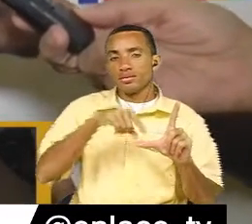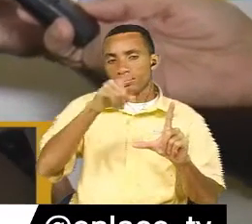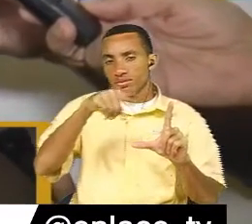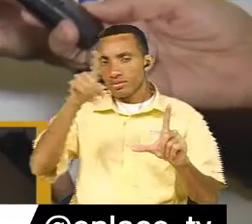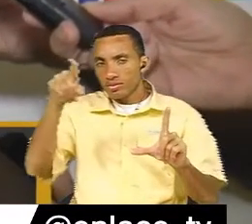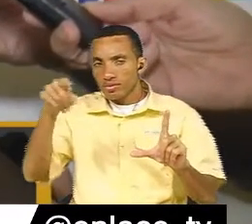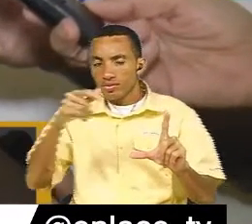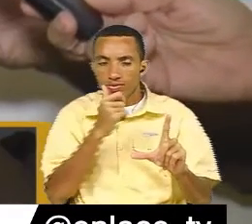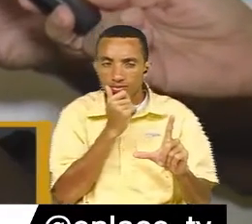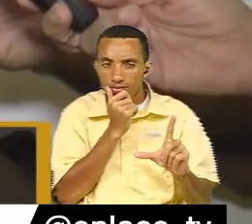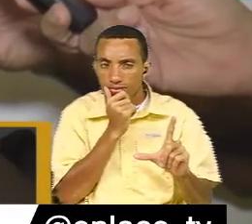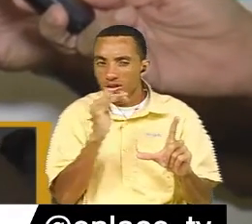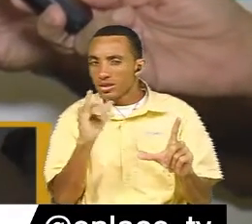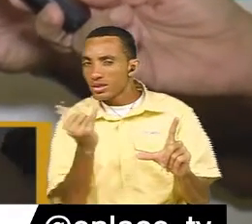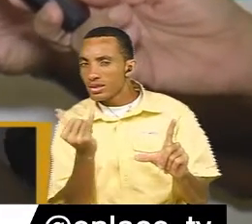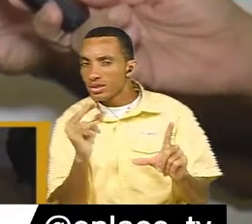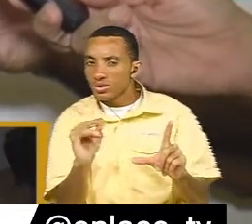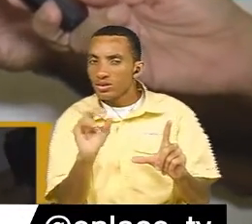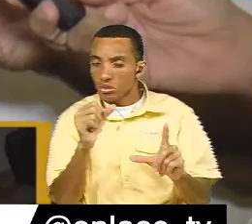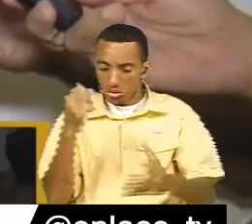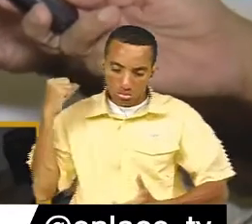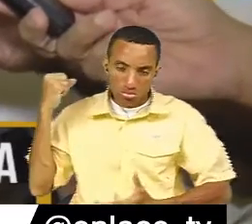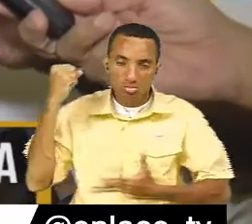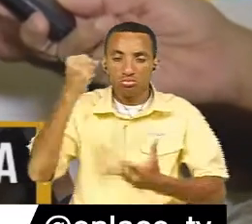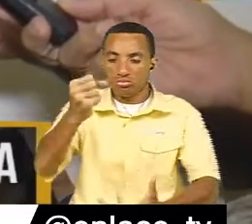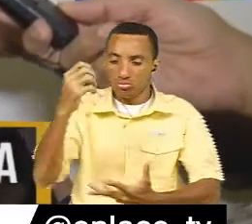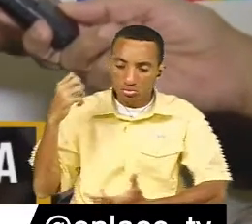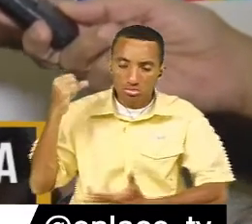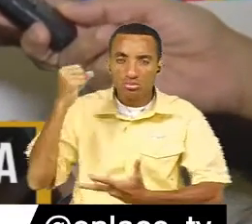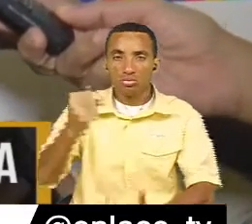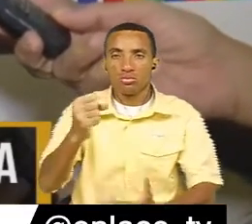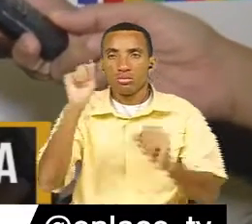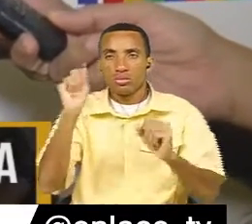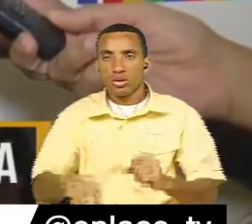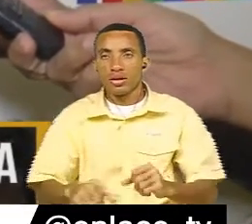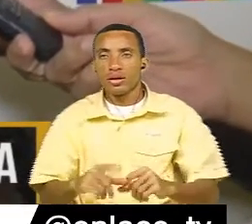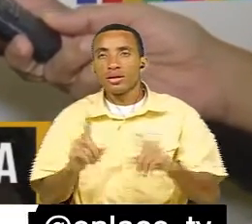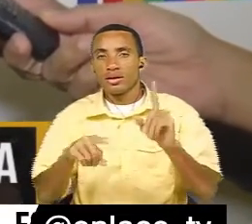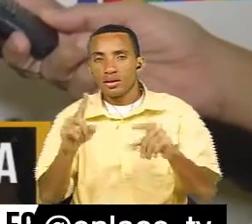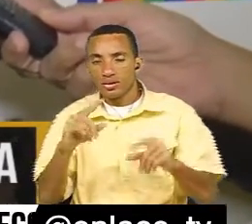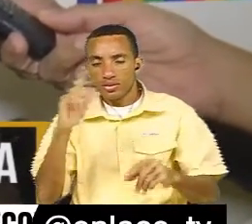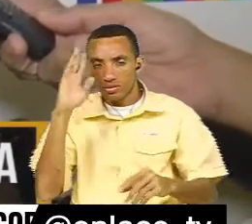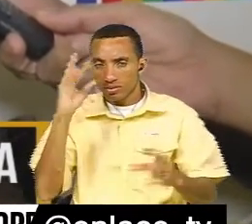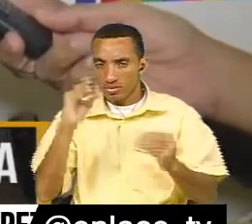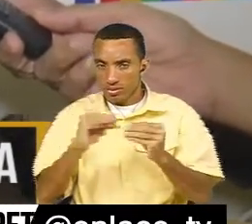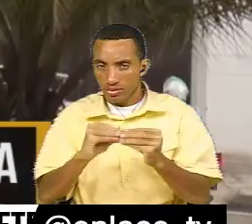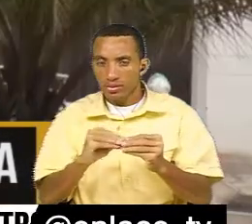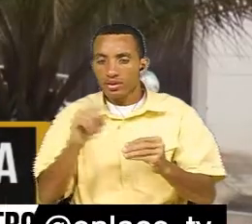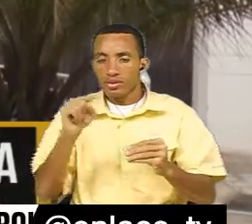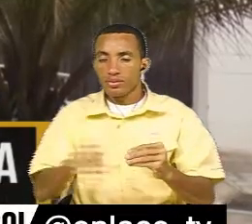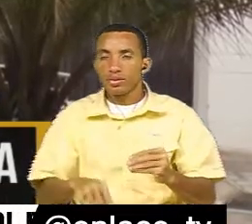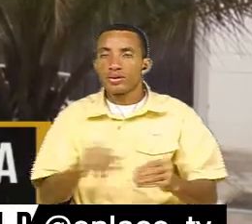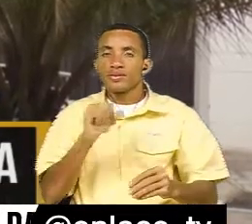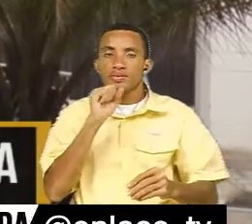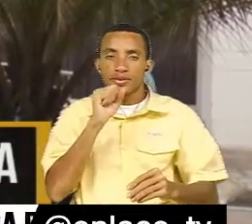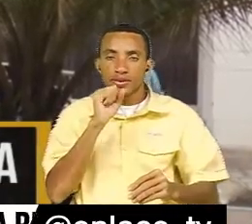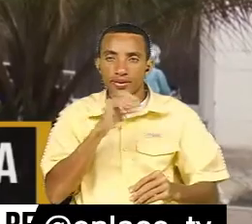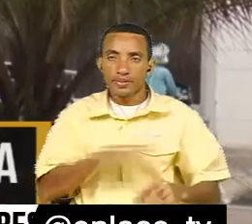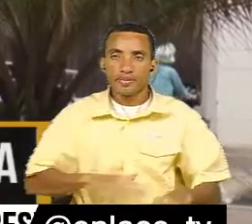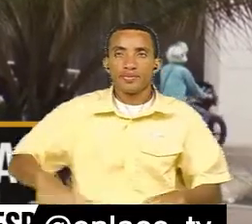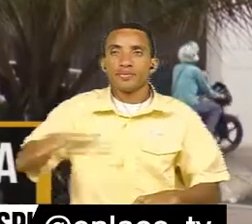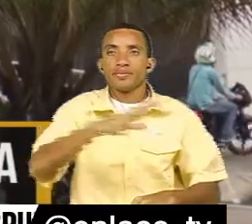permitan realmente aportar recursos y desarrollar unos circuitos para Barranca Bermeja. El Hotel Park